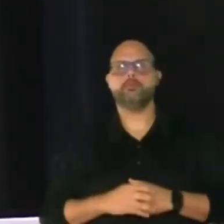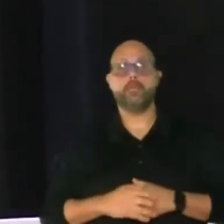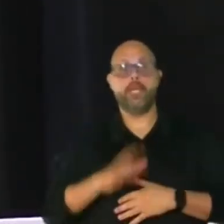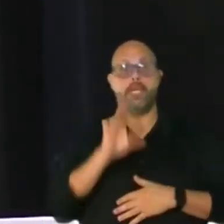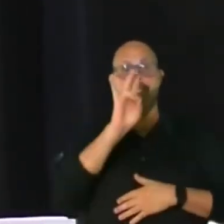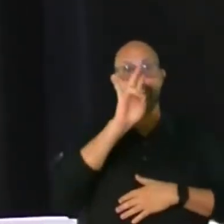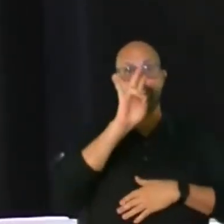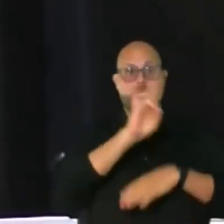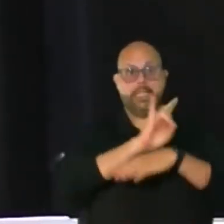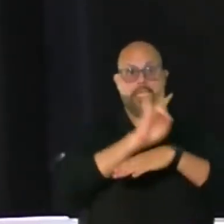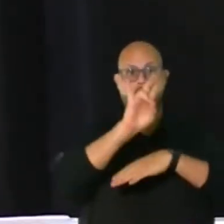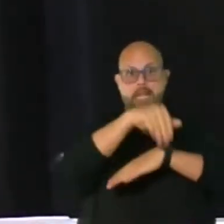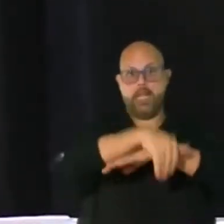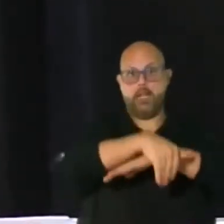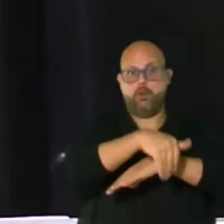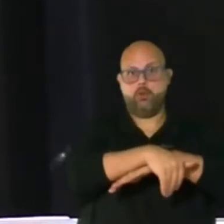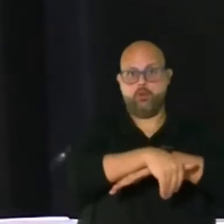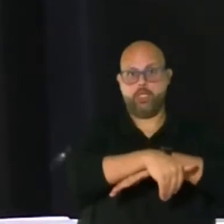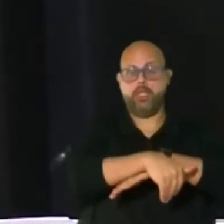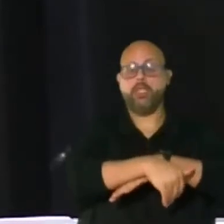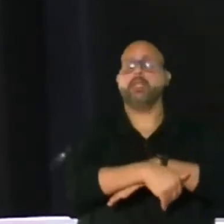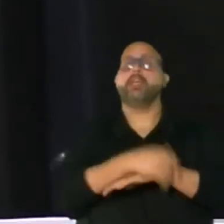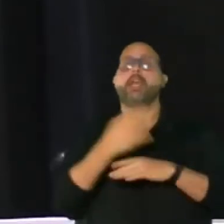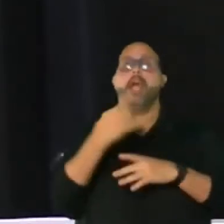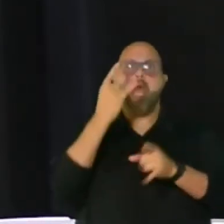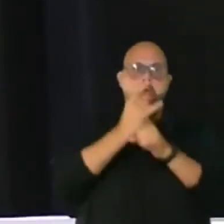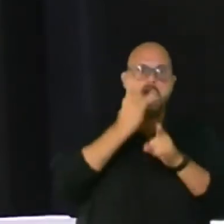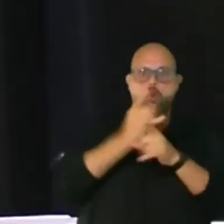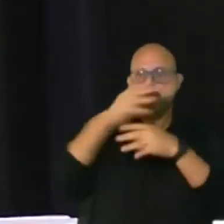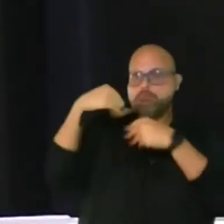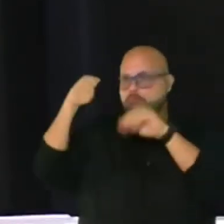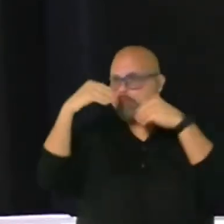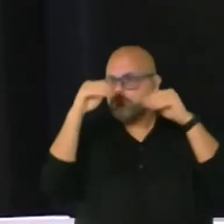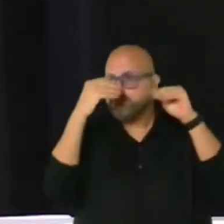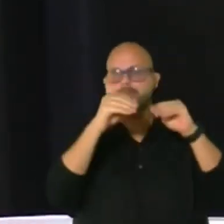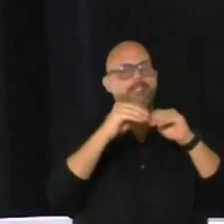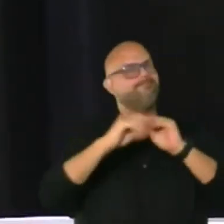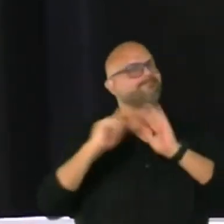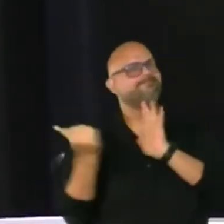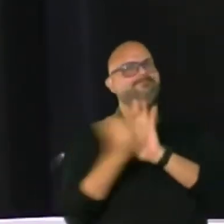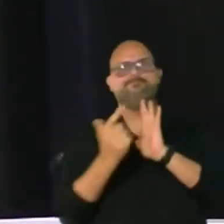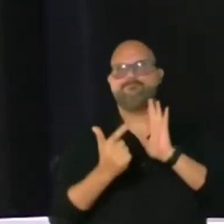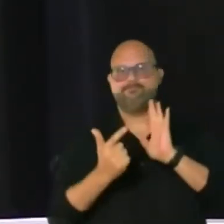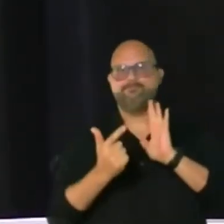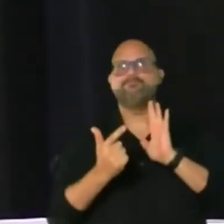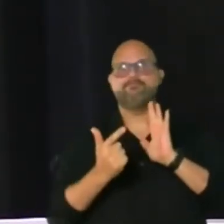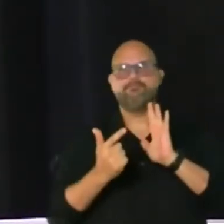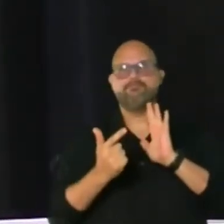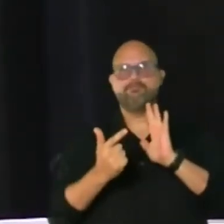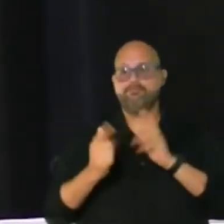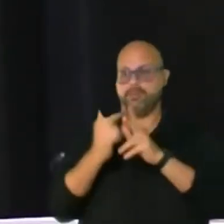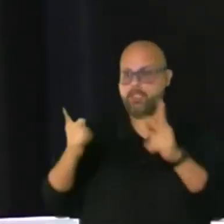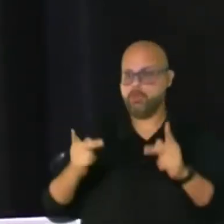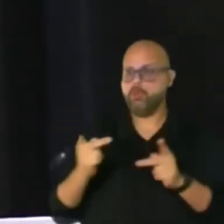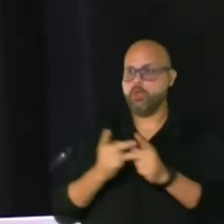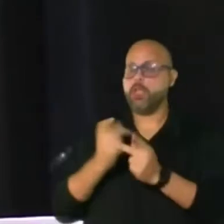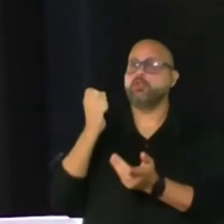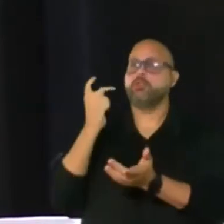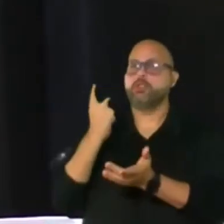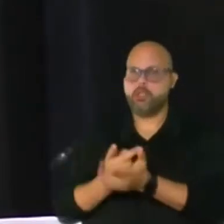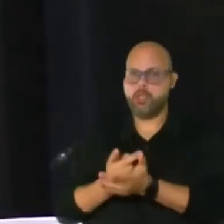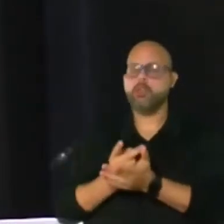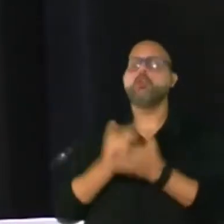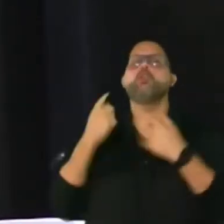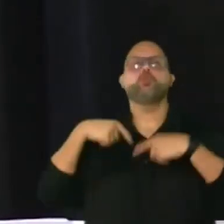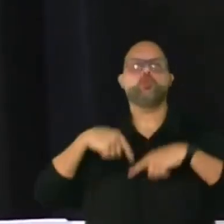la venta y expendio de bebidas alcohólicas en todos los comercios y establecimientos autorizados durante la vigencia de